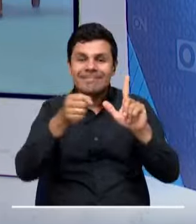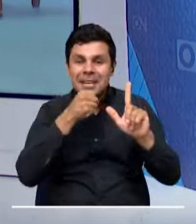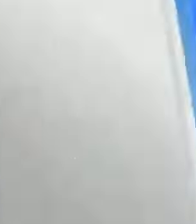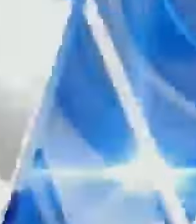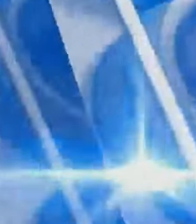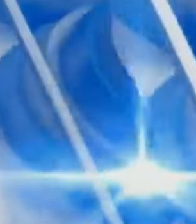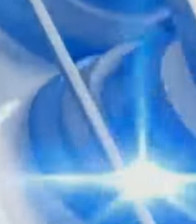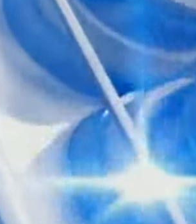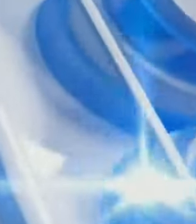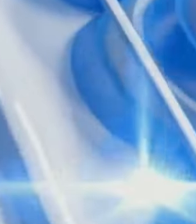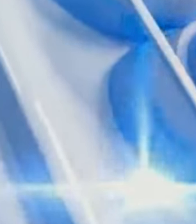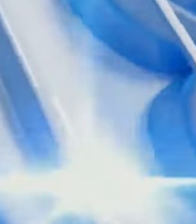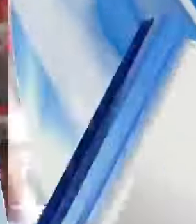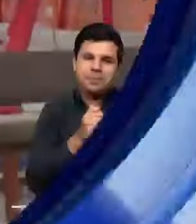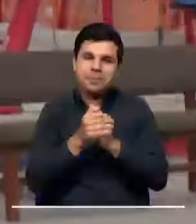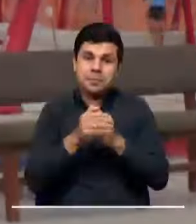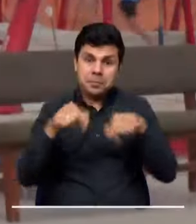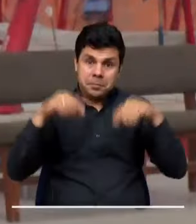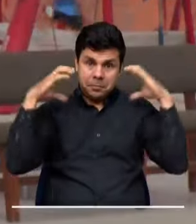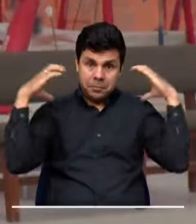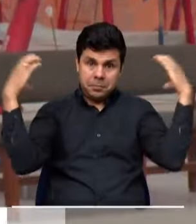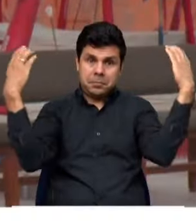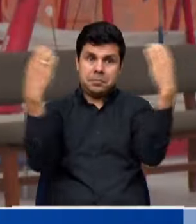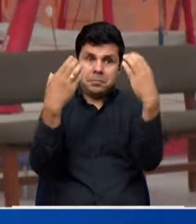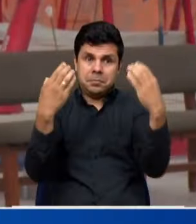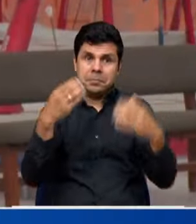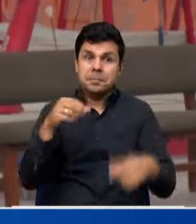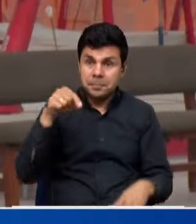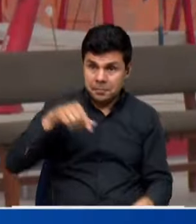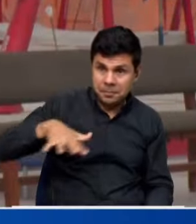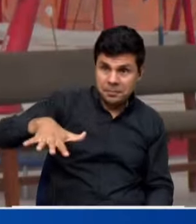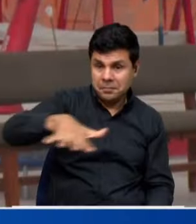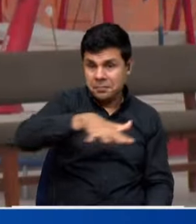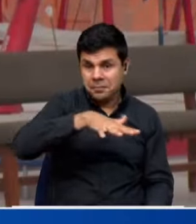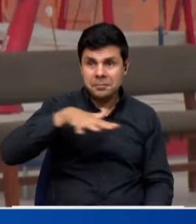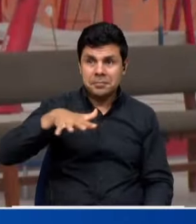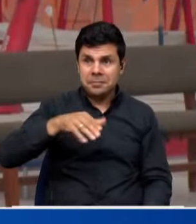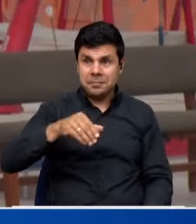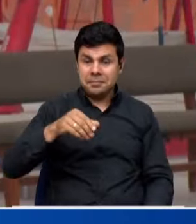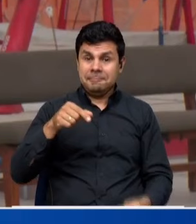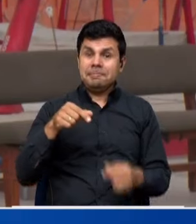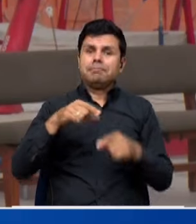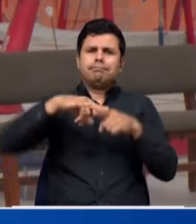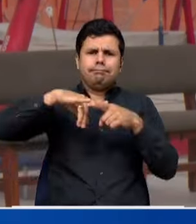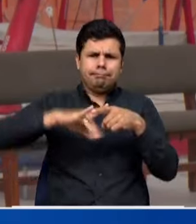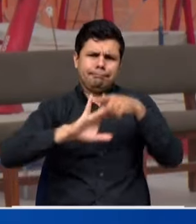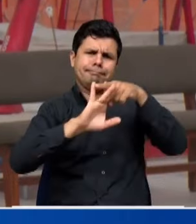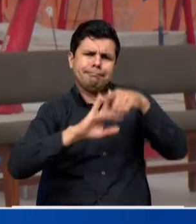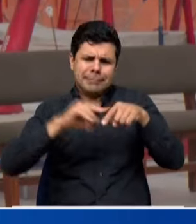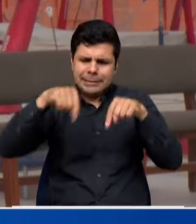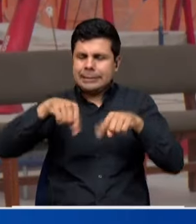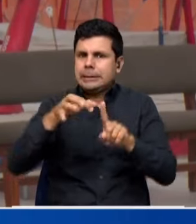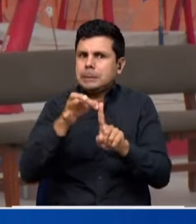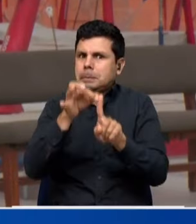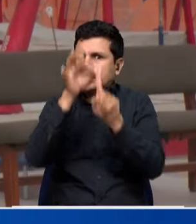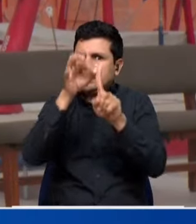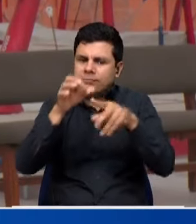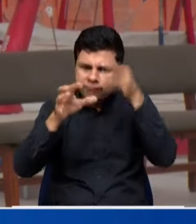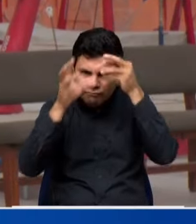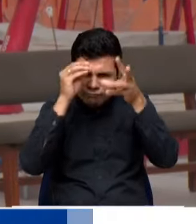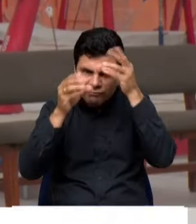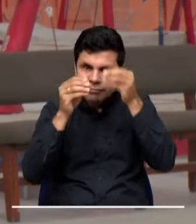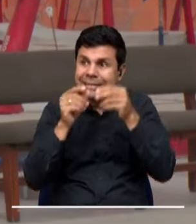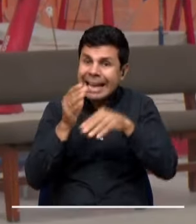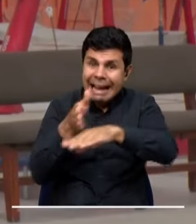Saludo desde el Coliseo Menor Eustorgio Colmenares, la cuna de la gimnasia, no solo en Cúcuta, en Colombia. Acá se formó Ángel